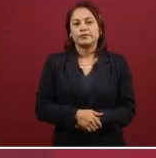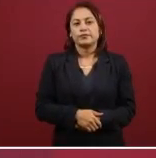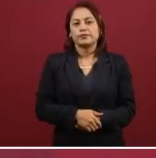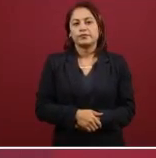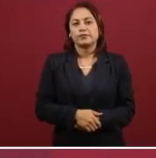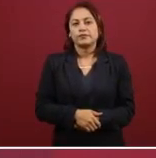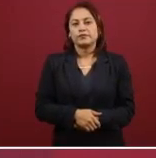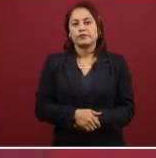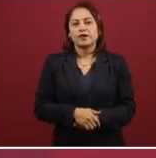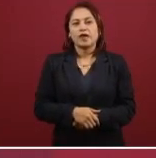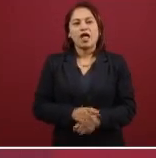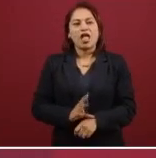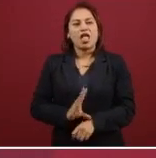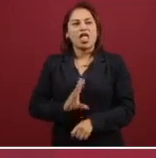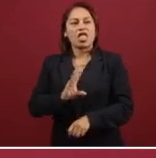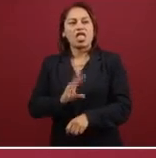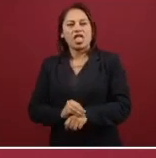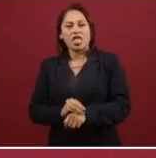impunidad para nadie.